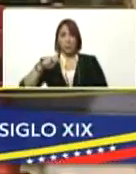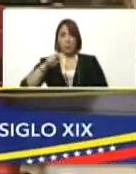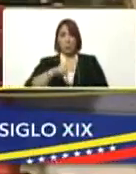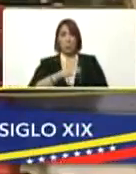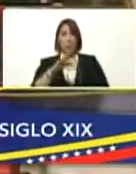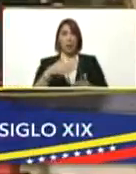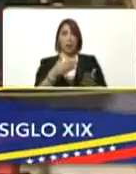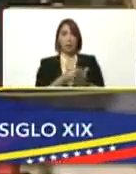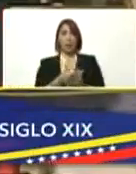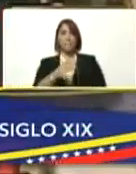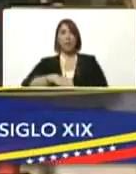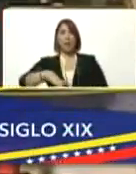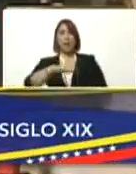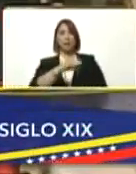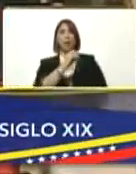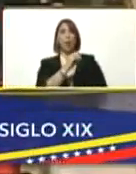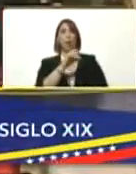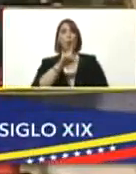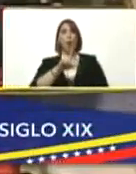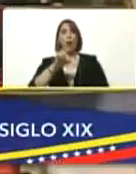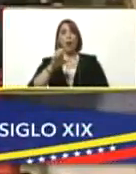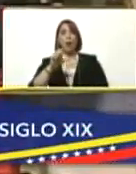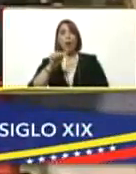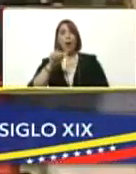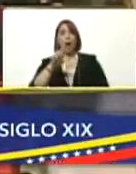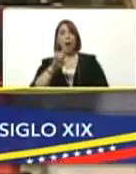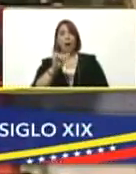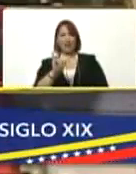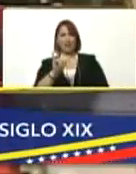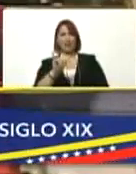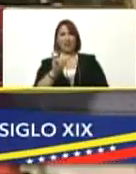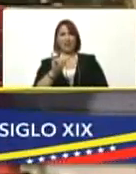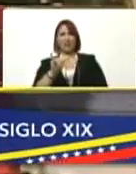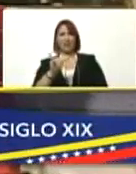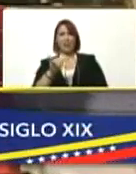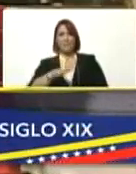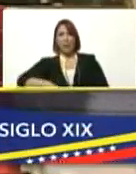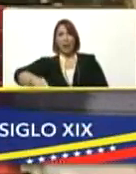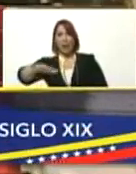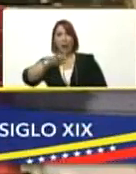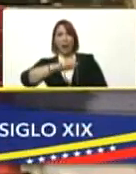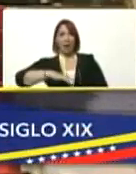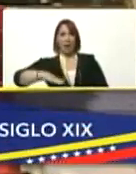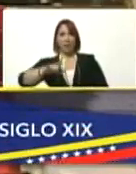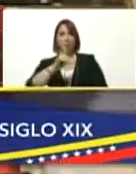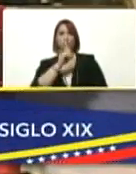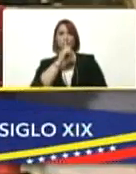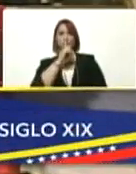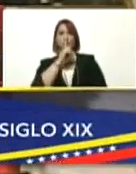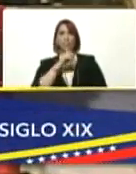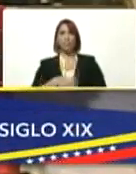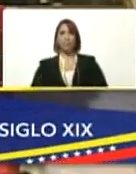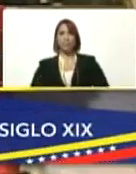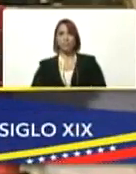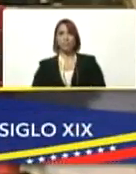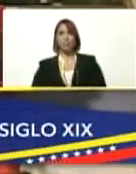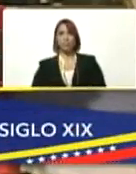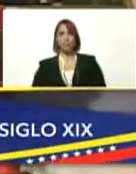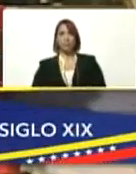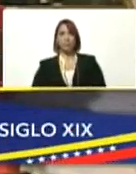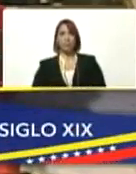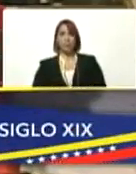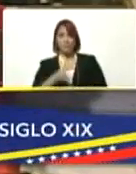Plaza Oleari. Era la Plaza del Silencio. Y fue protagonista en la visita de Fidel